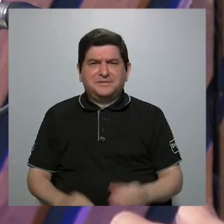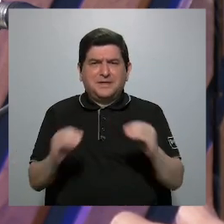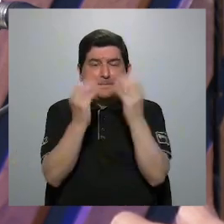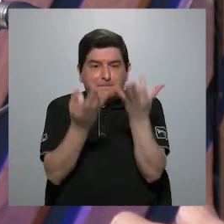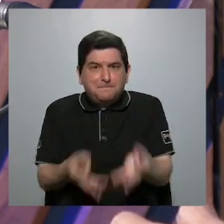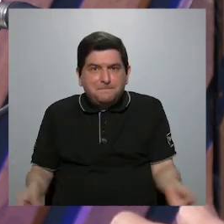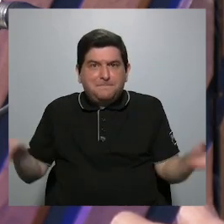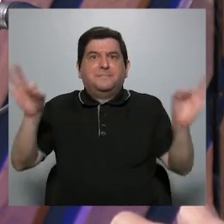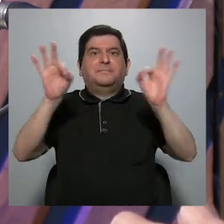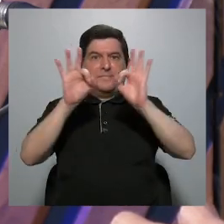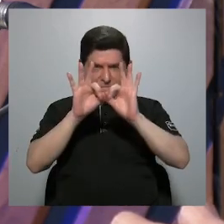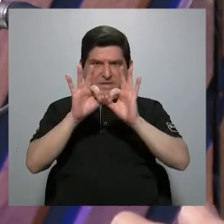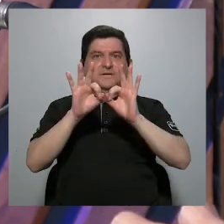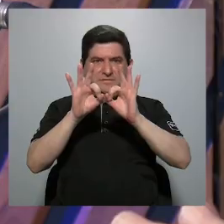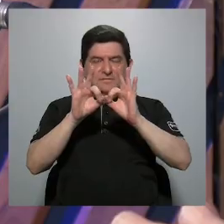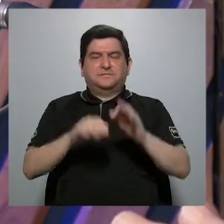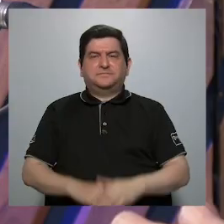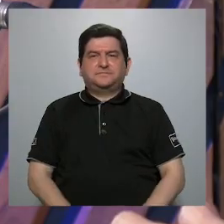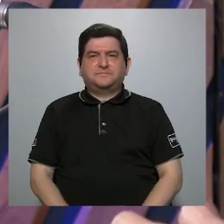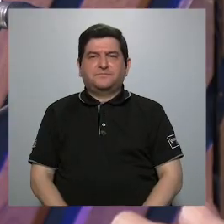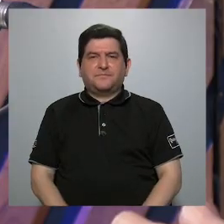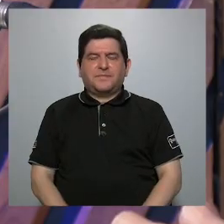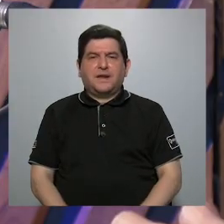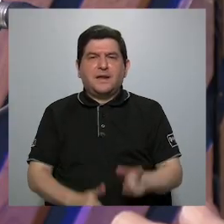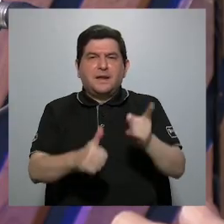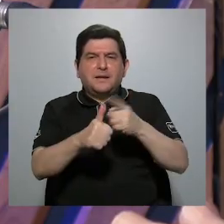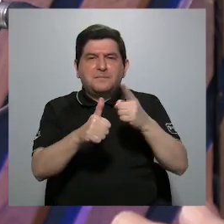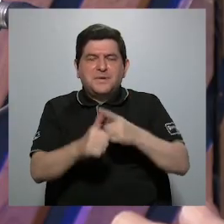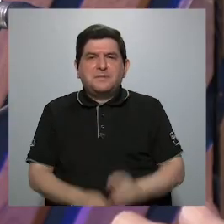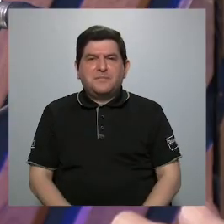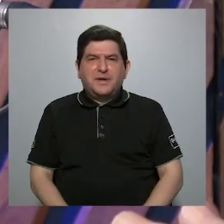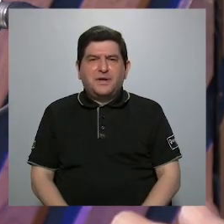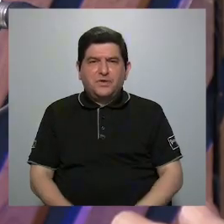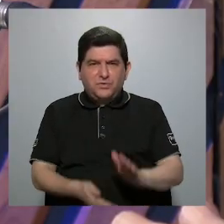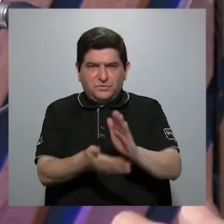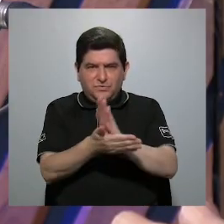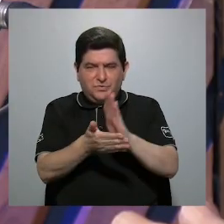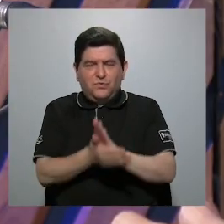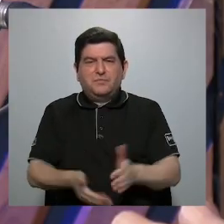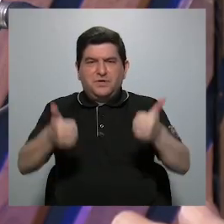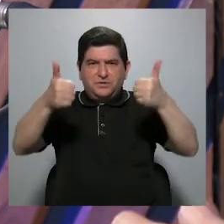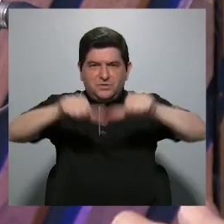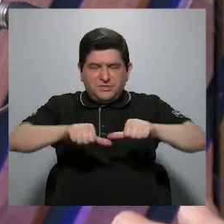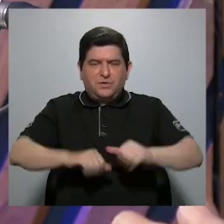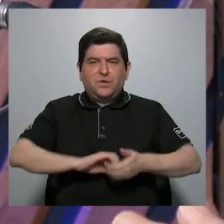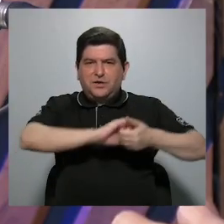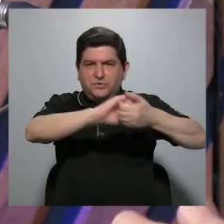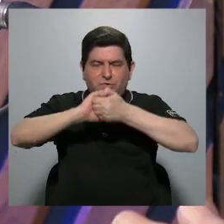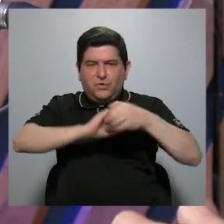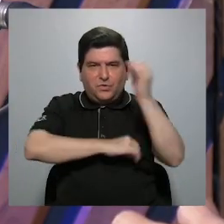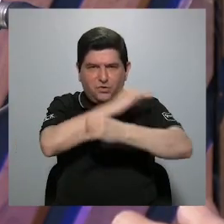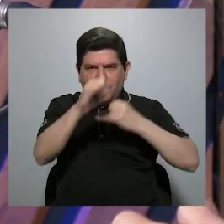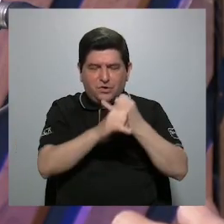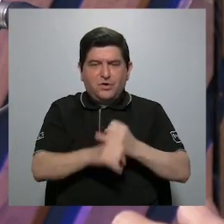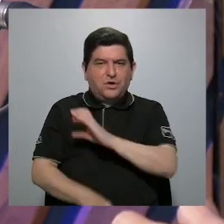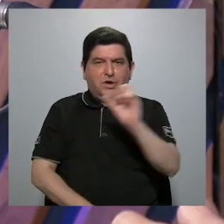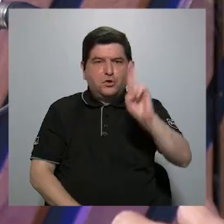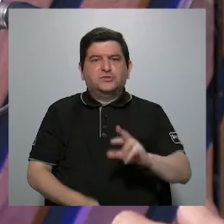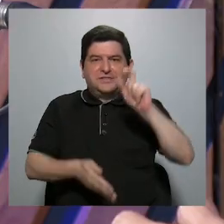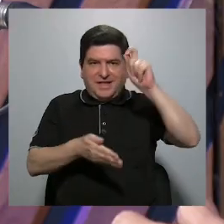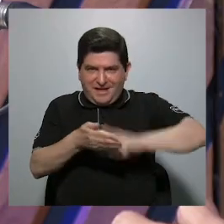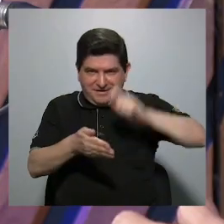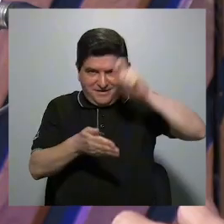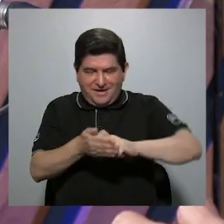algo más importante es que uno de los primeros tratados de cooperación internacional que firma